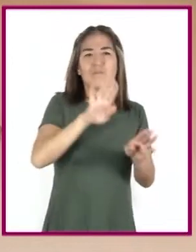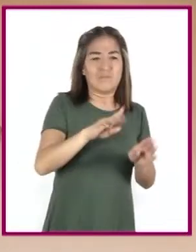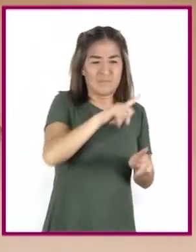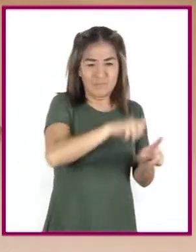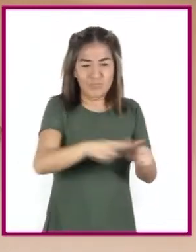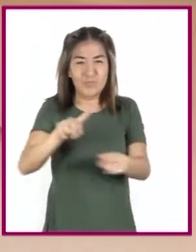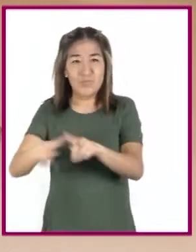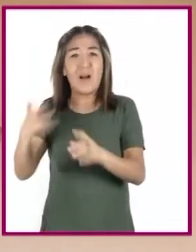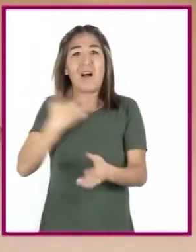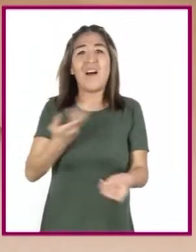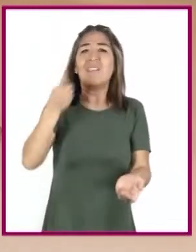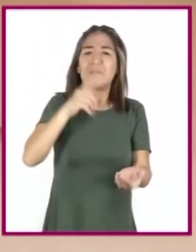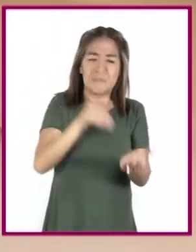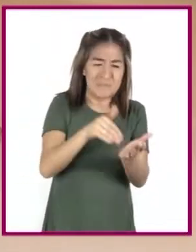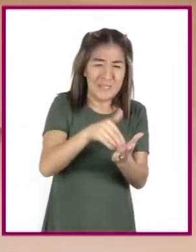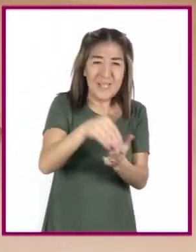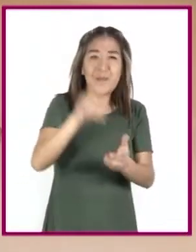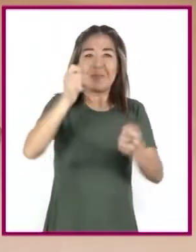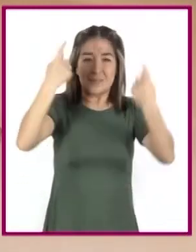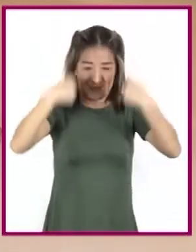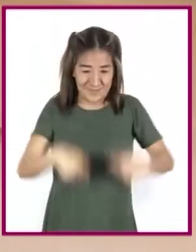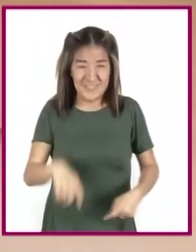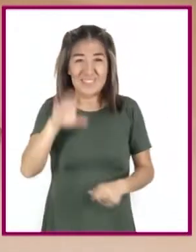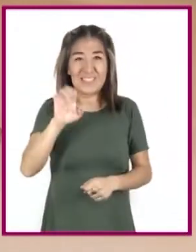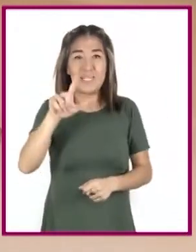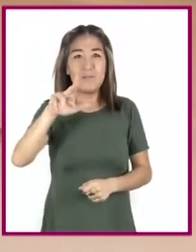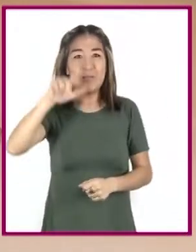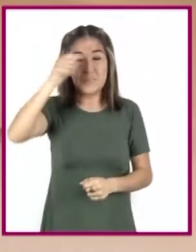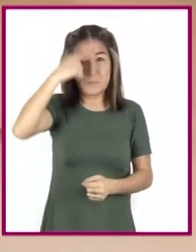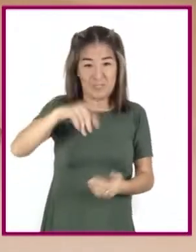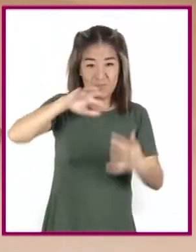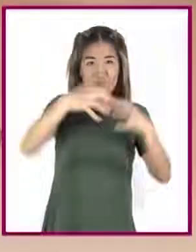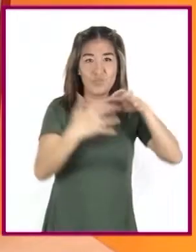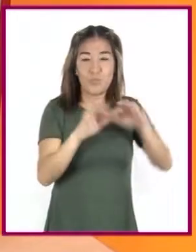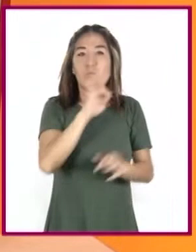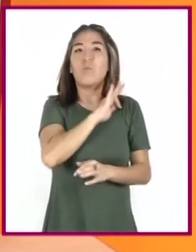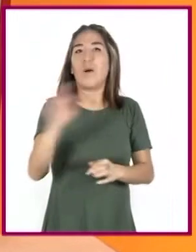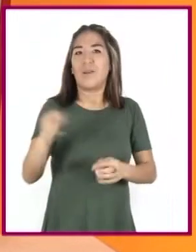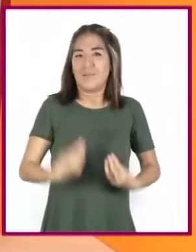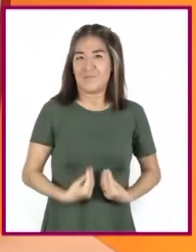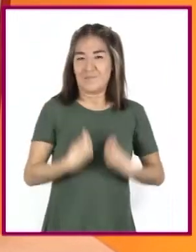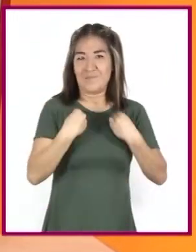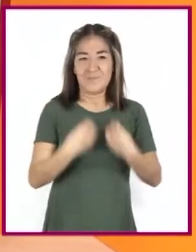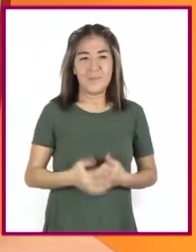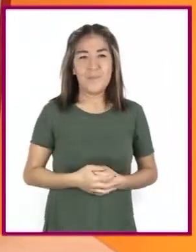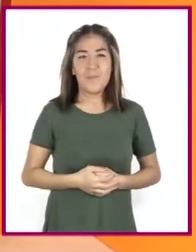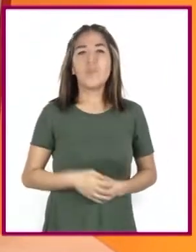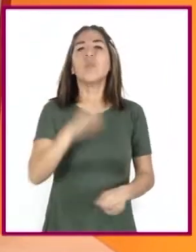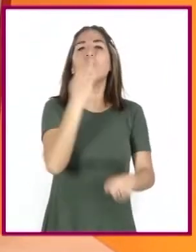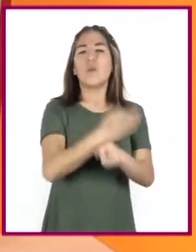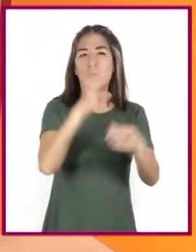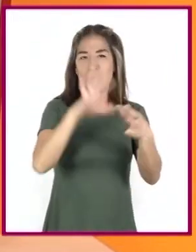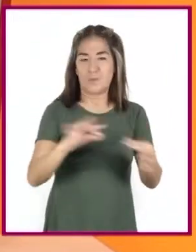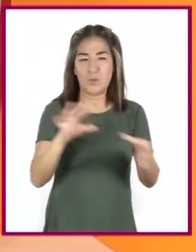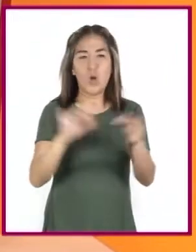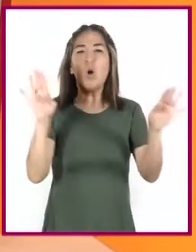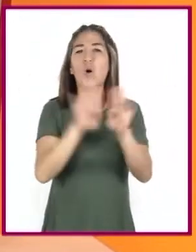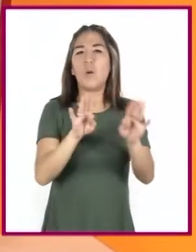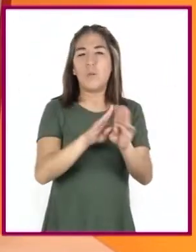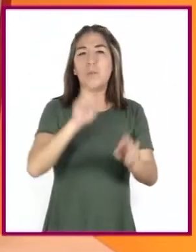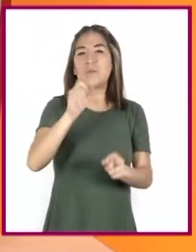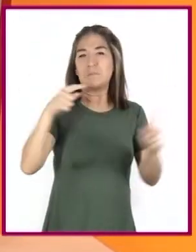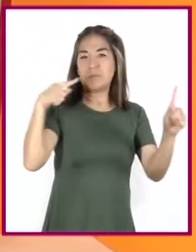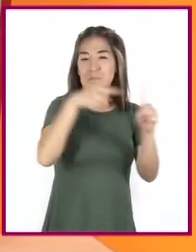existen millones de células de las que dependemos para poder vivir. Para reafirmar que todos estamos formados por